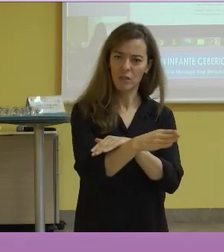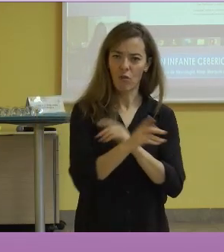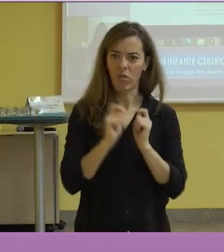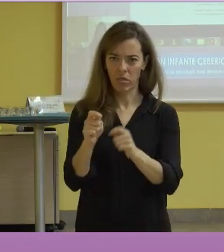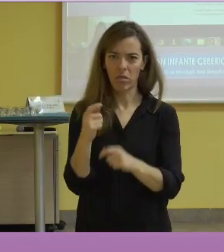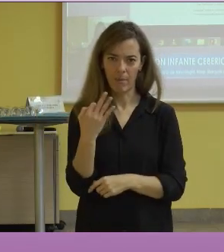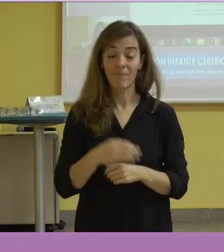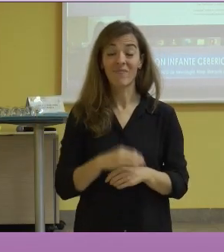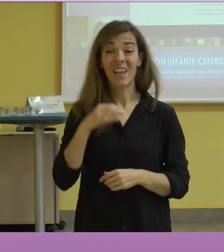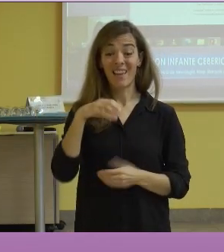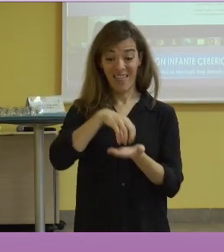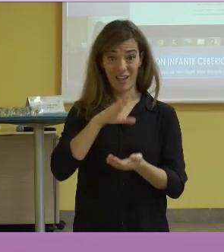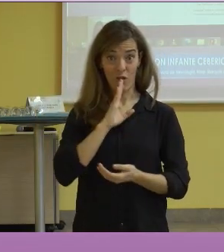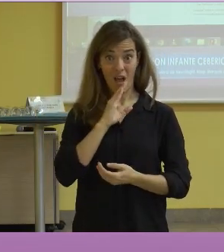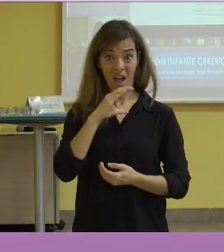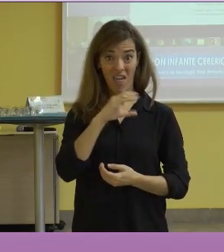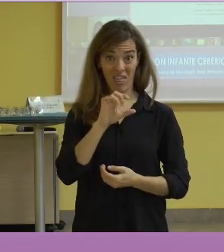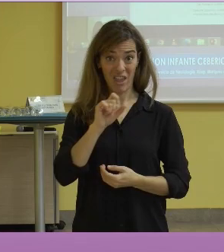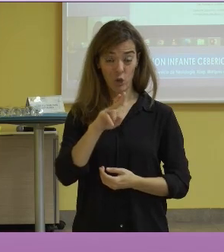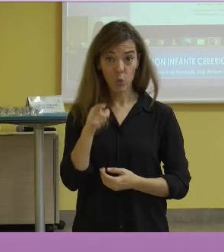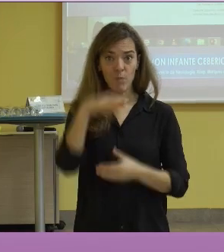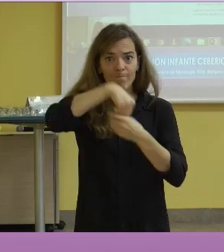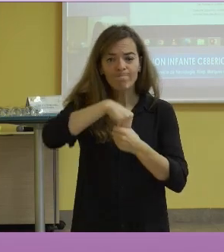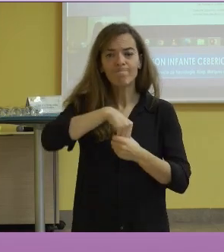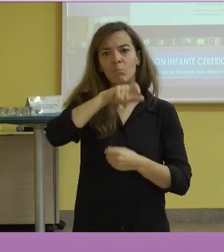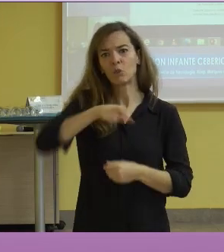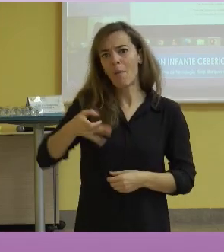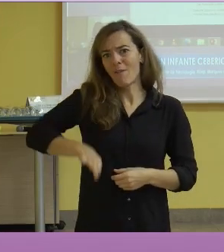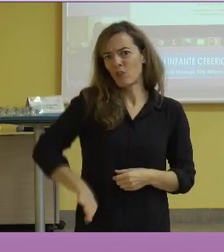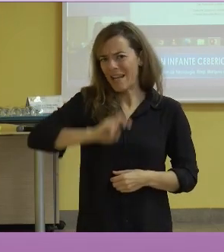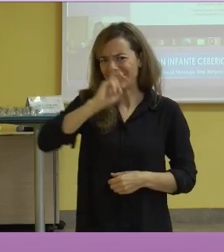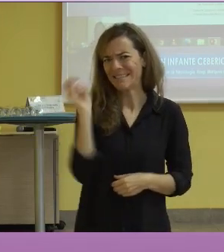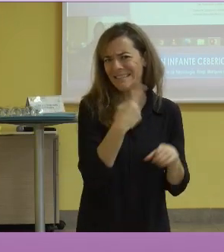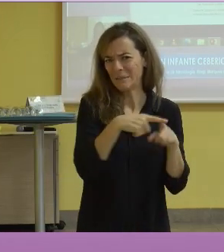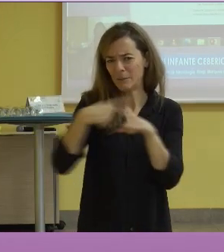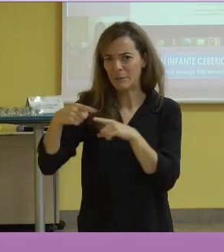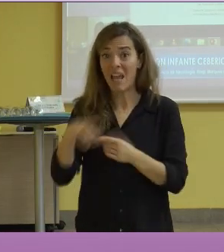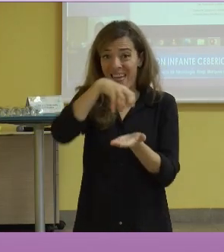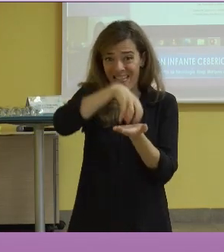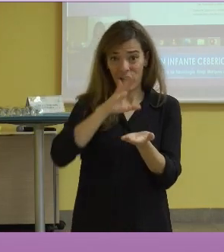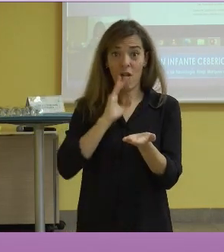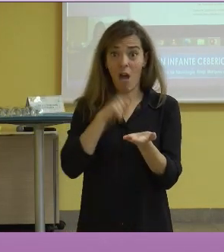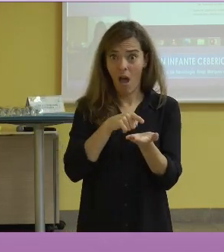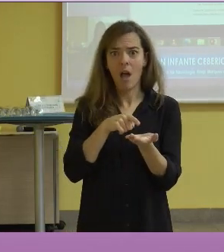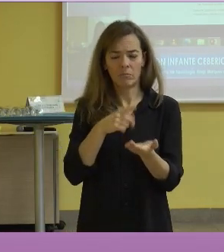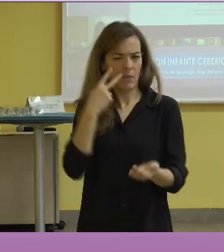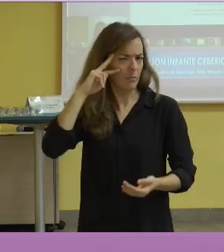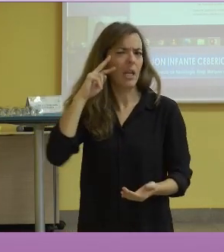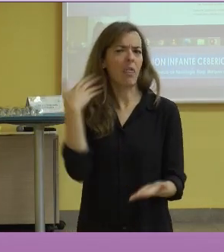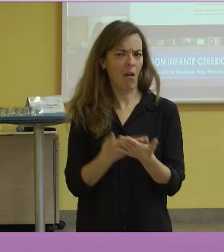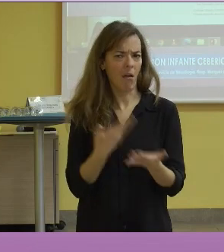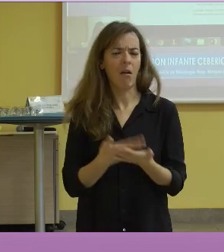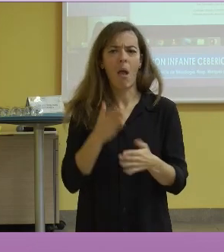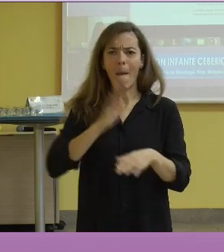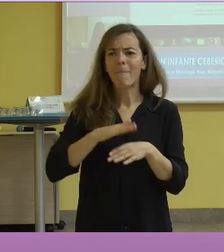Bueno, pues estos CESUR pues, están atendidos por equipos multidisciplinares. Lógicamente son centros que tienen una experiencia, ¿no?, acreditada en la